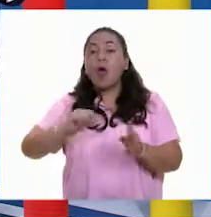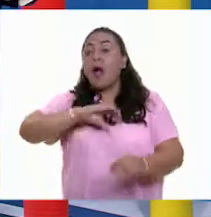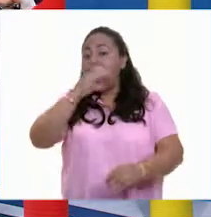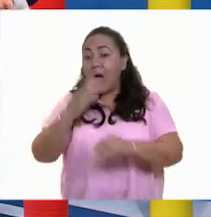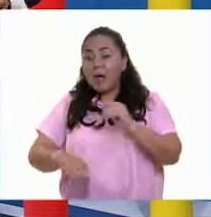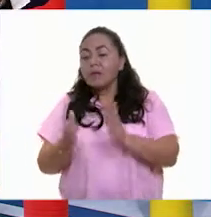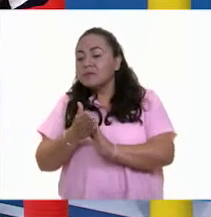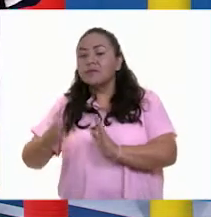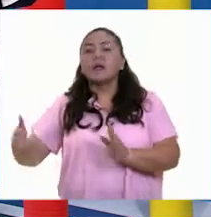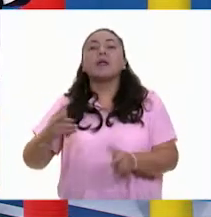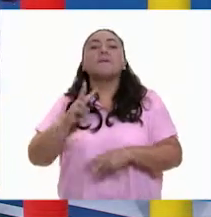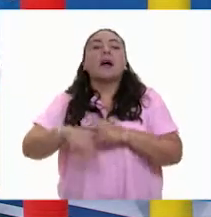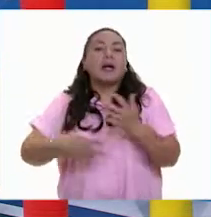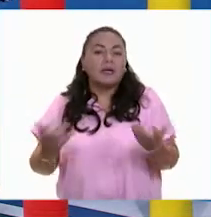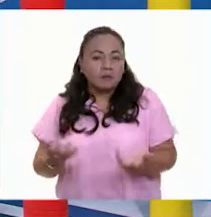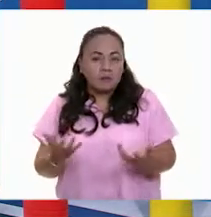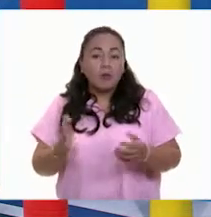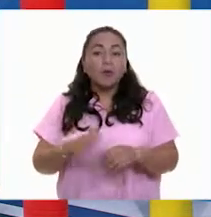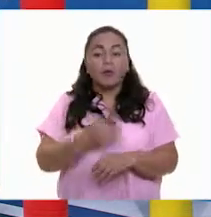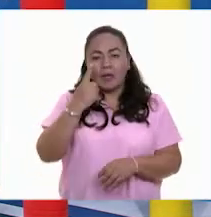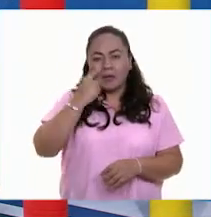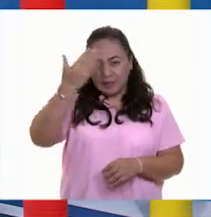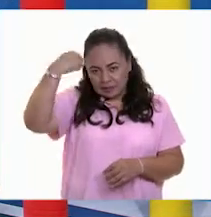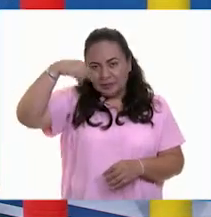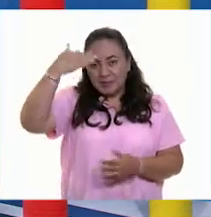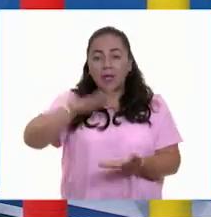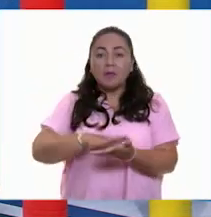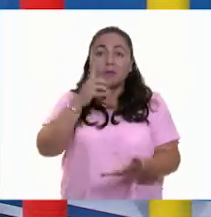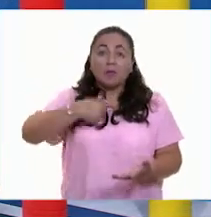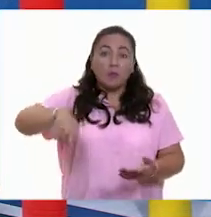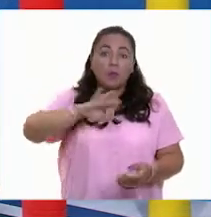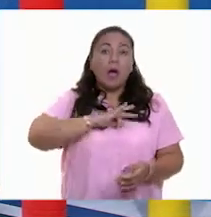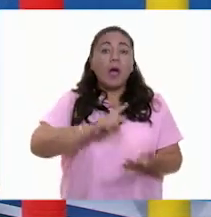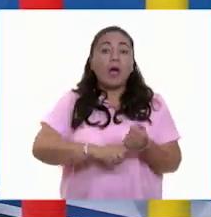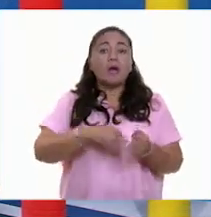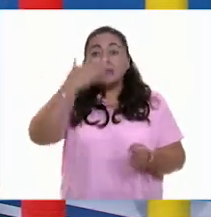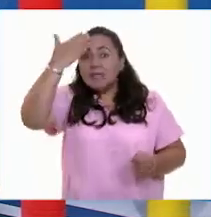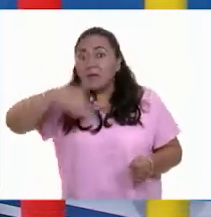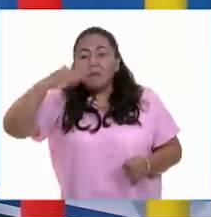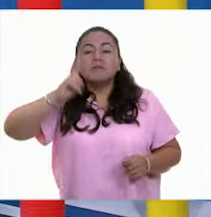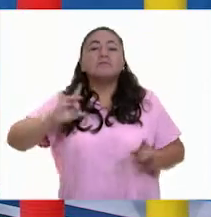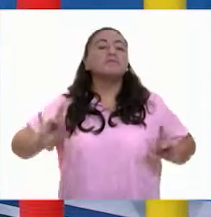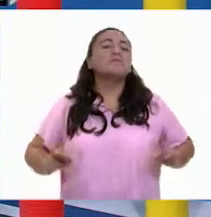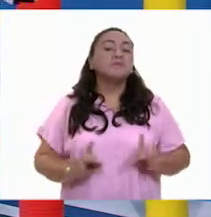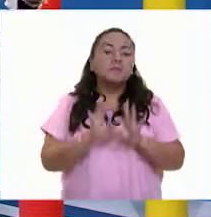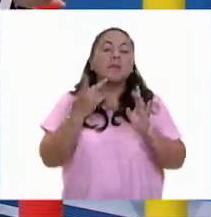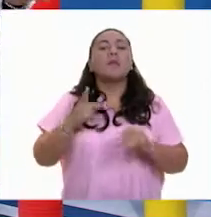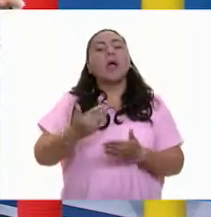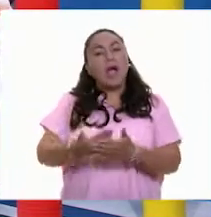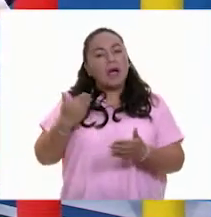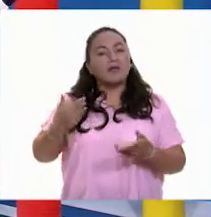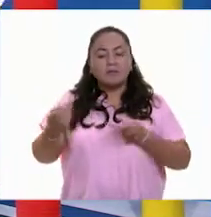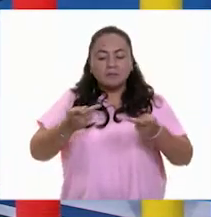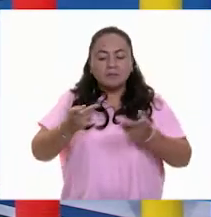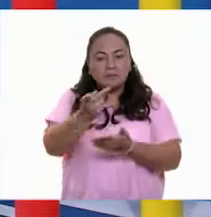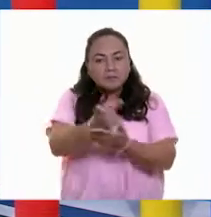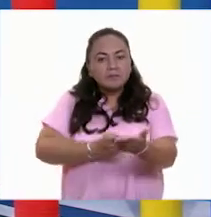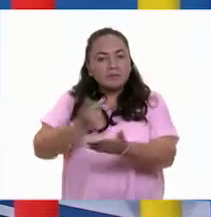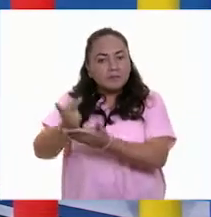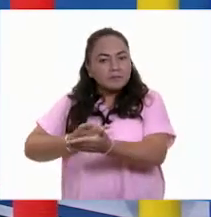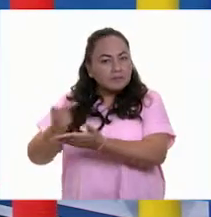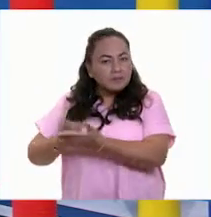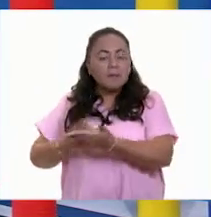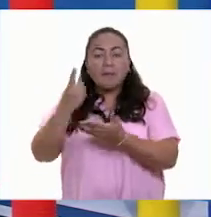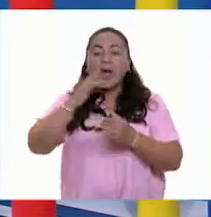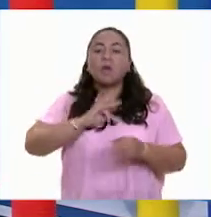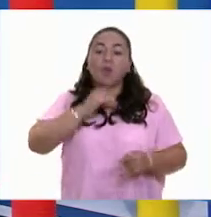ya que, como sabemos, la mayoría de ellos no son predecibles, por lo cual es importante planificar medidas de acción para prevenir